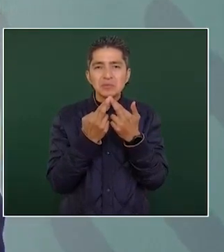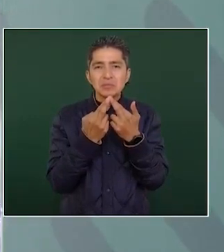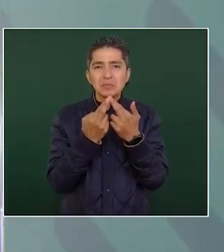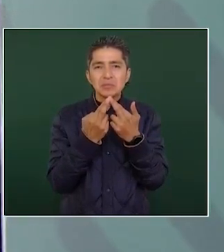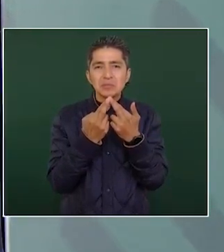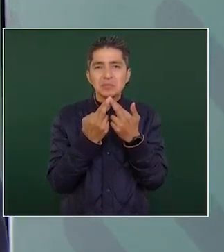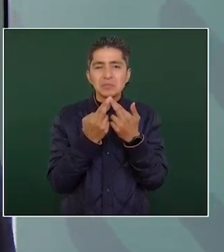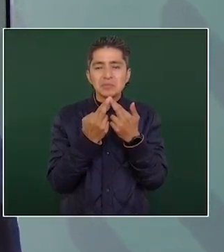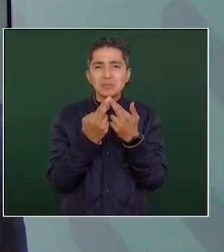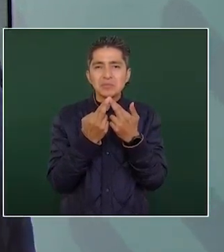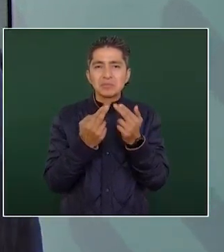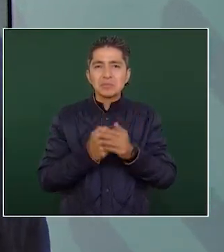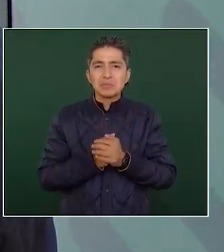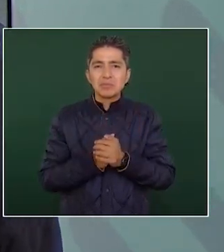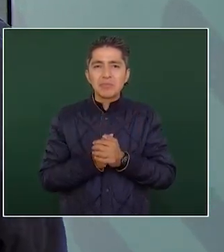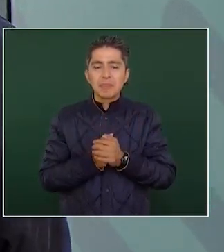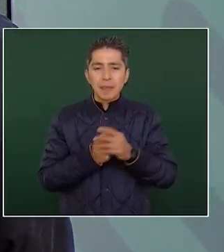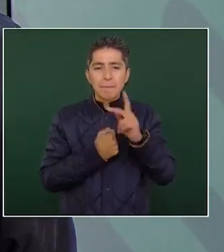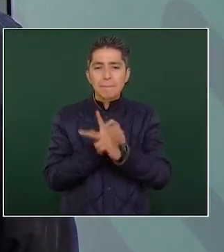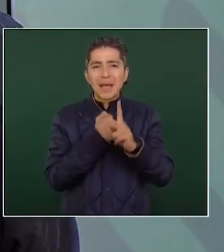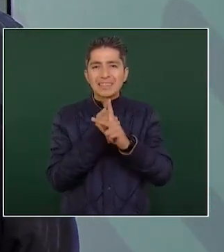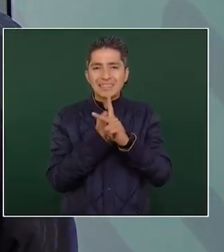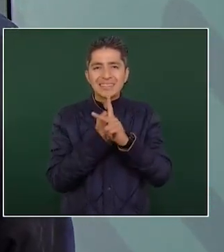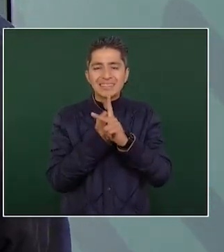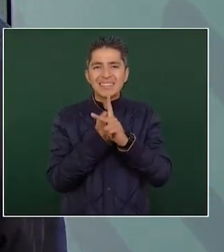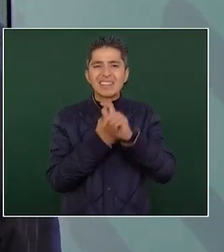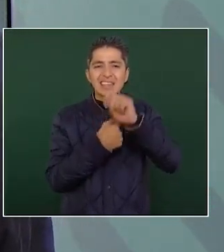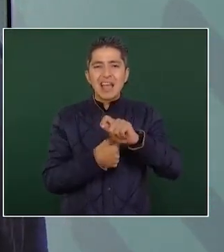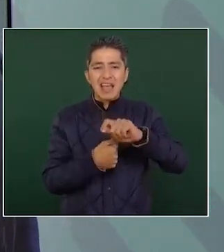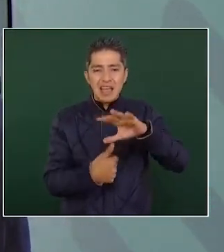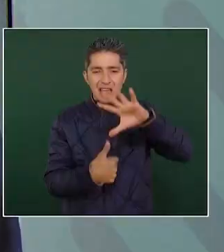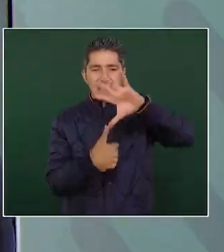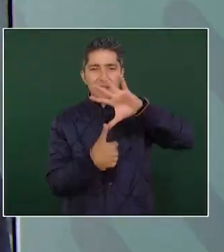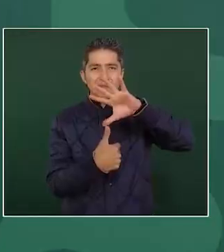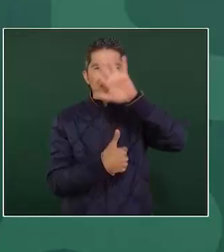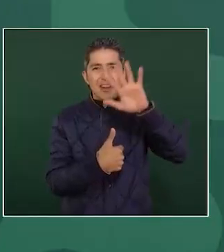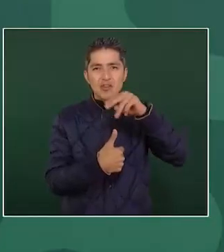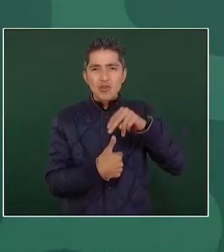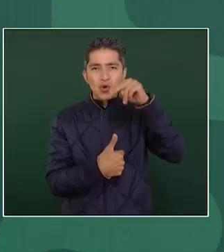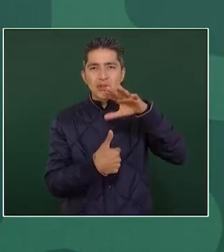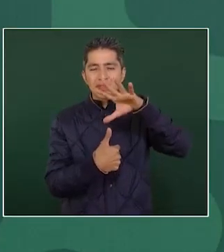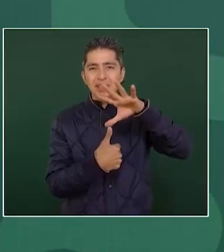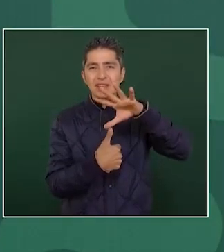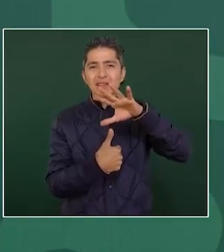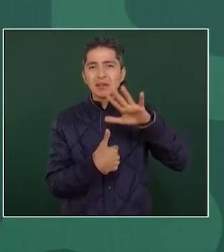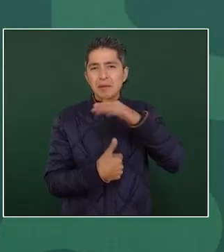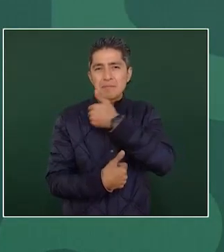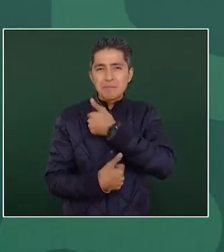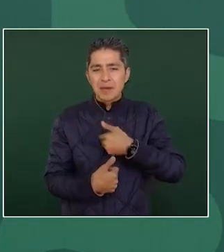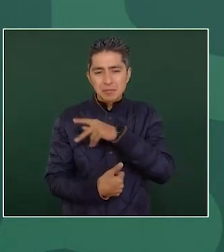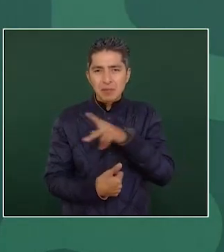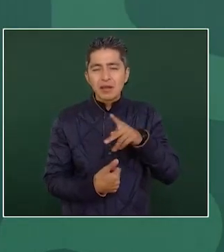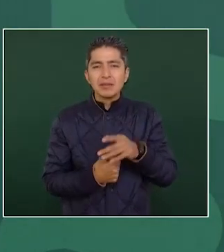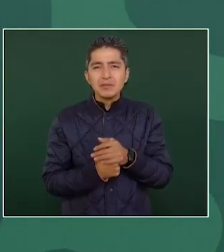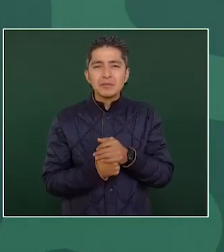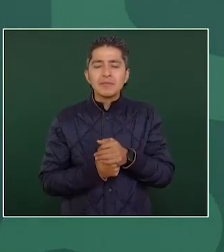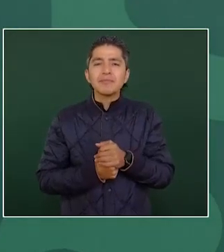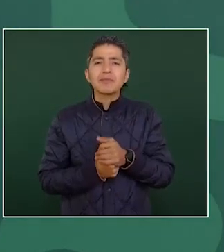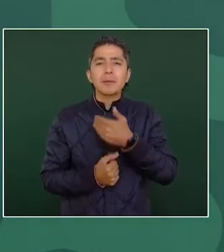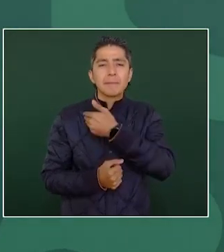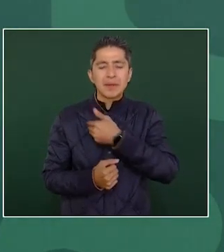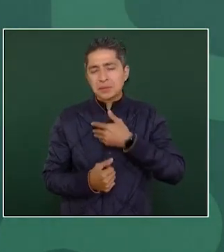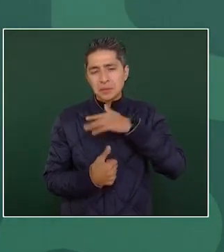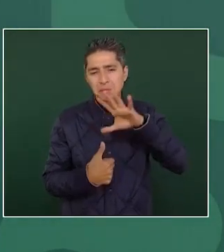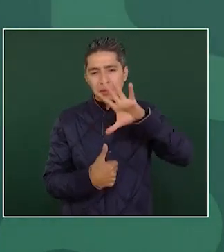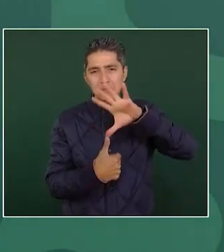de países de América del Norte, la cumbre de América del